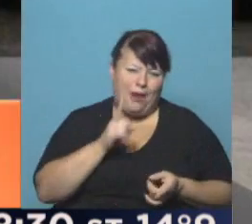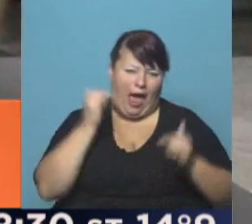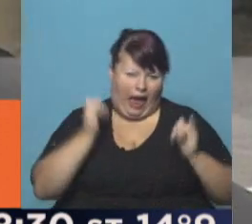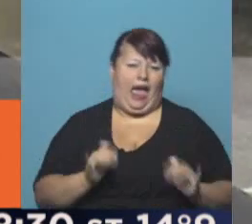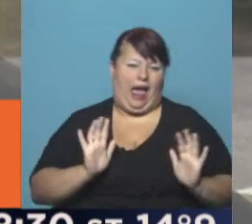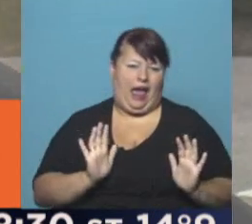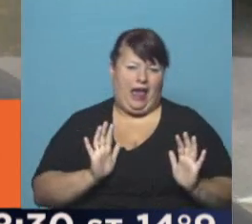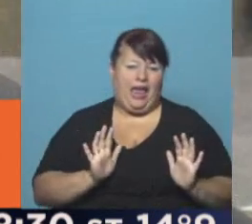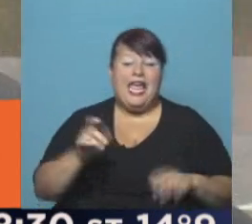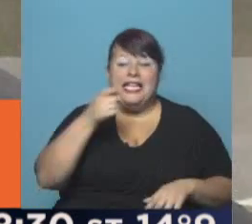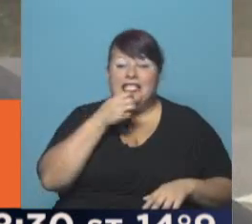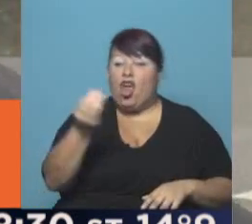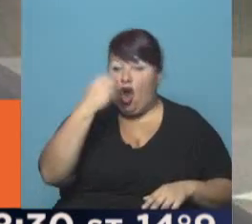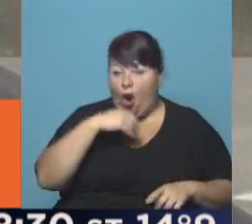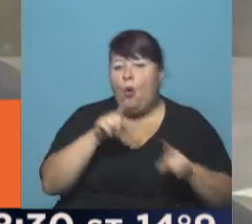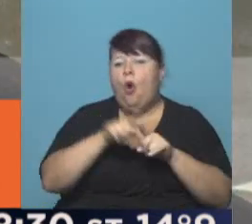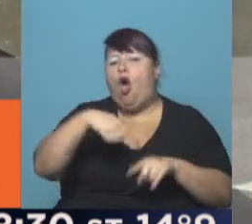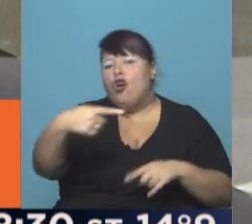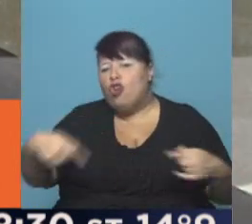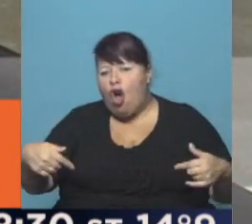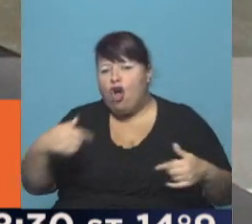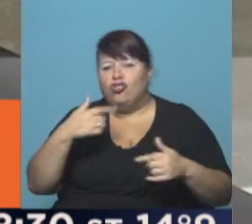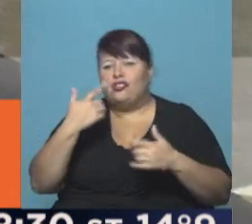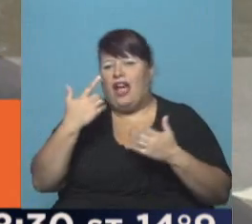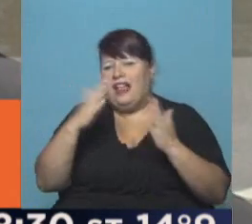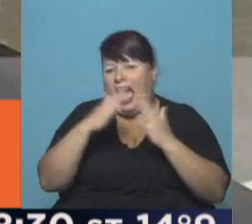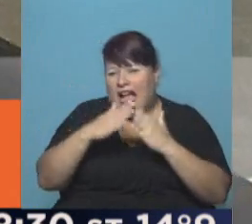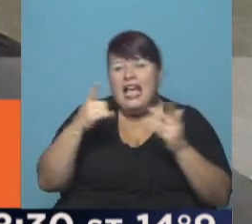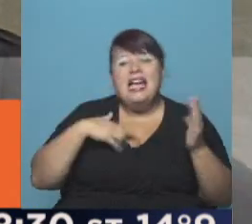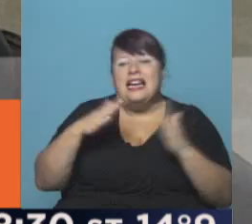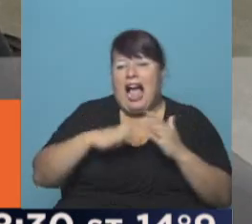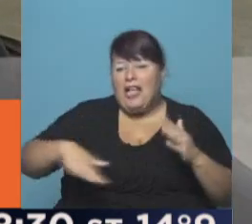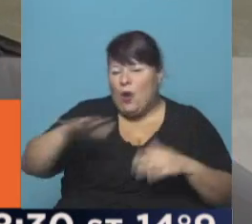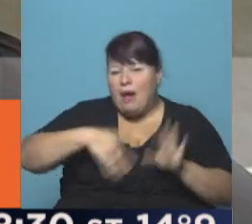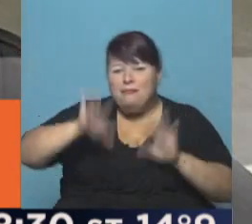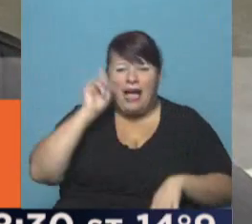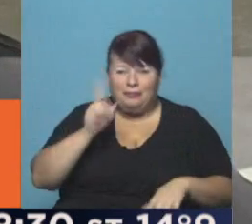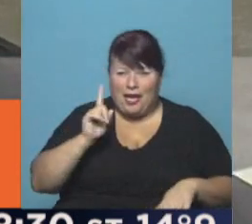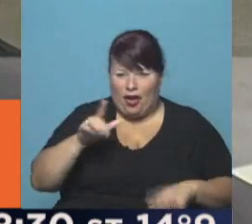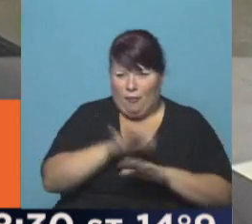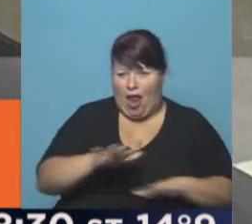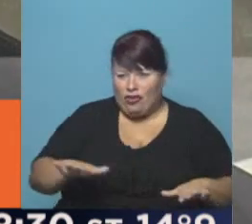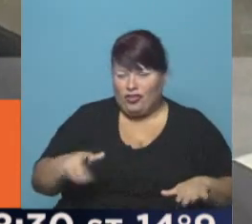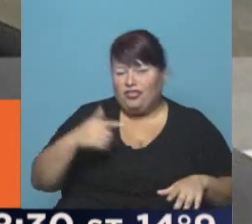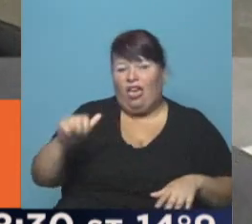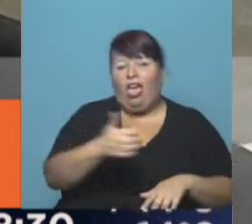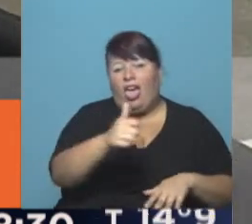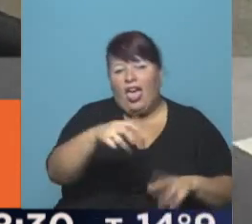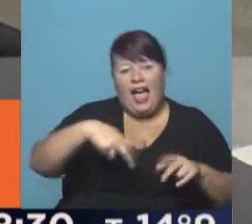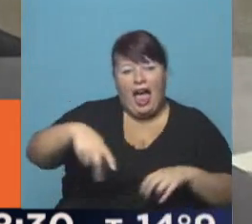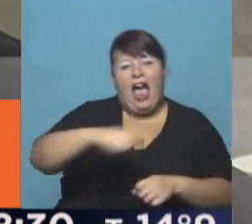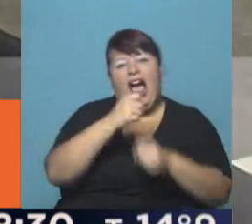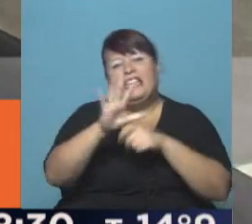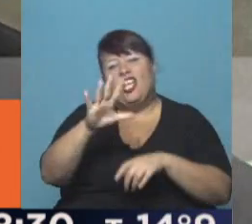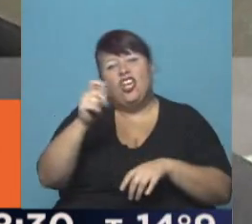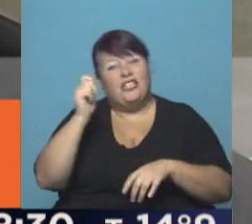peligroso si es ingerido, como muchos otros productos que están en la casa. La casa es uno de los lugares más peligrosos para los chicos que deambulan, en general hasta los